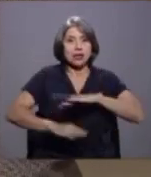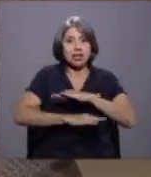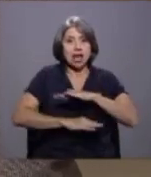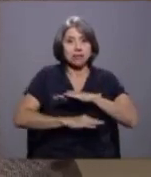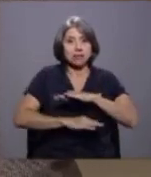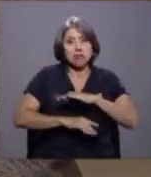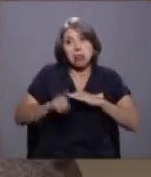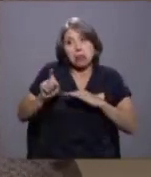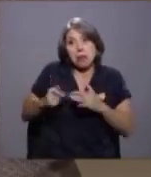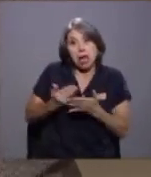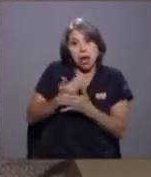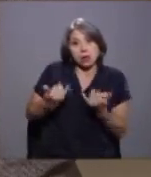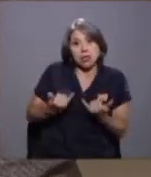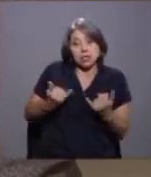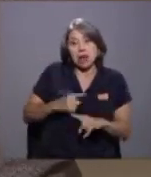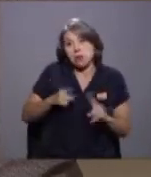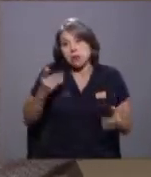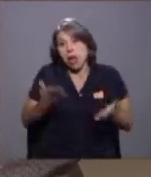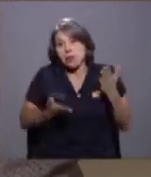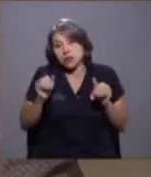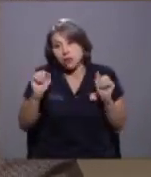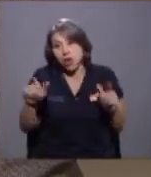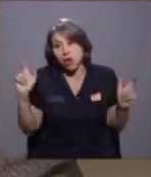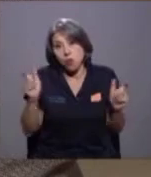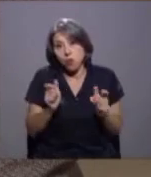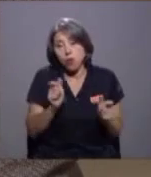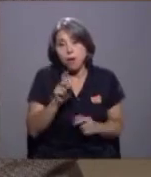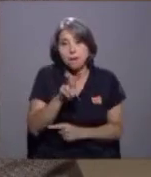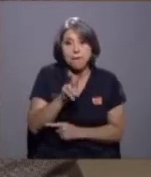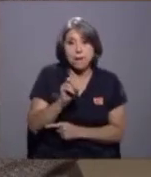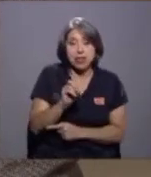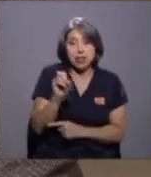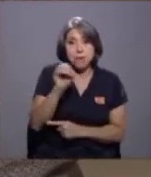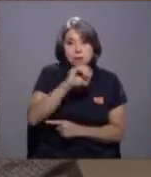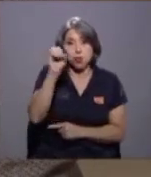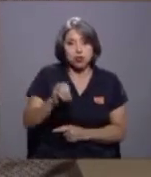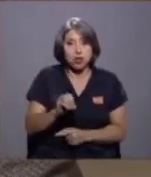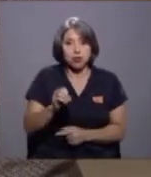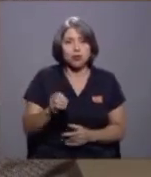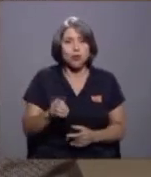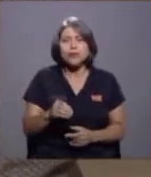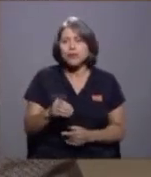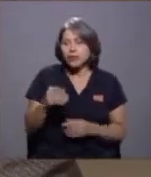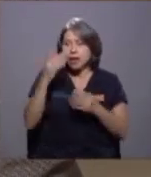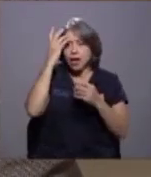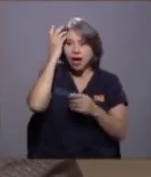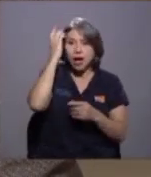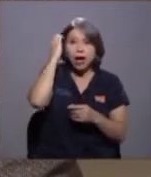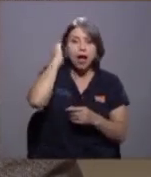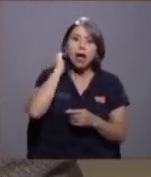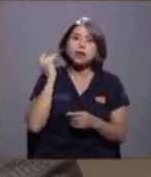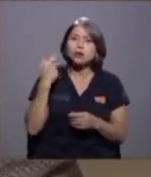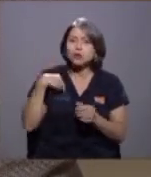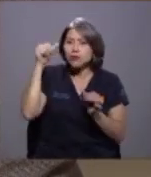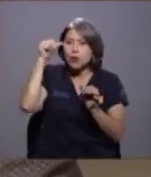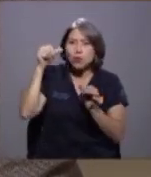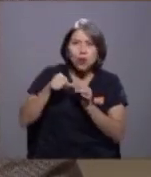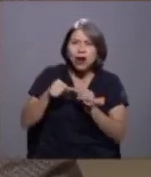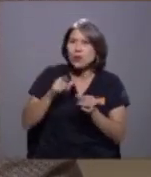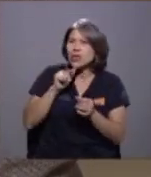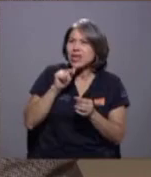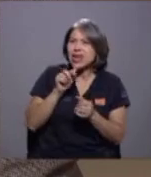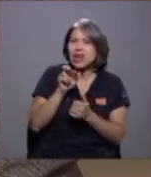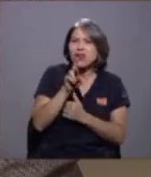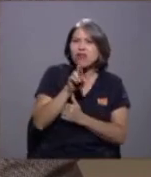dato, probablemente del 20-25%, ¿verdad? Hay un estudio, si mal no recuerdo, ahora no recuerdo si era de